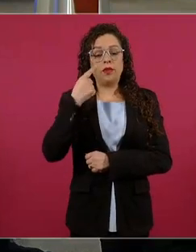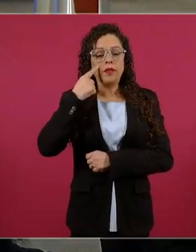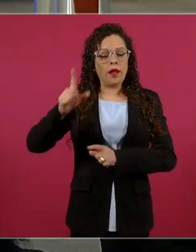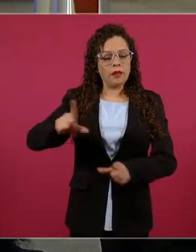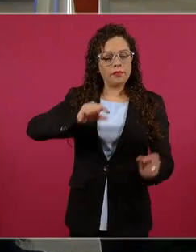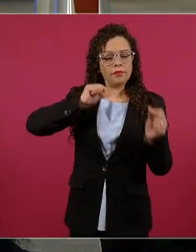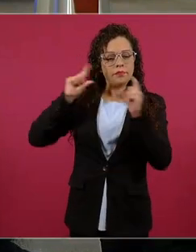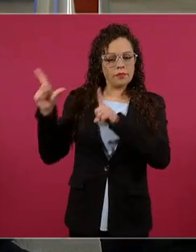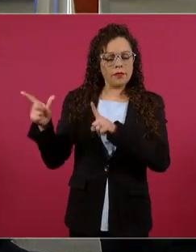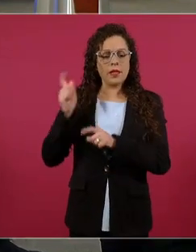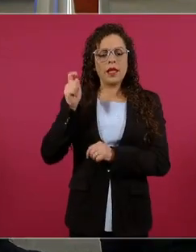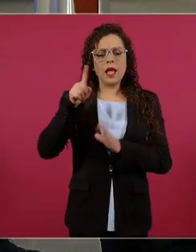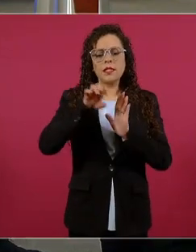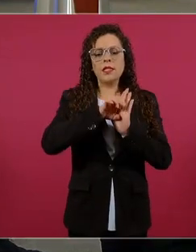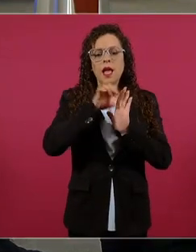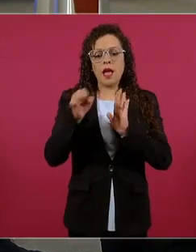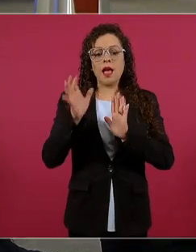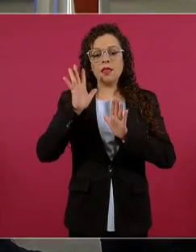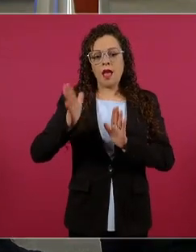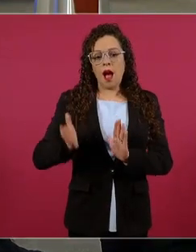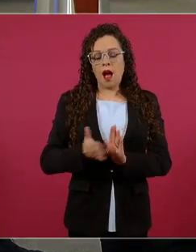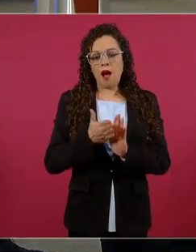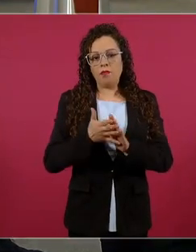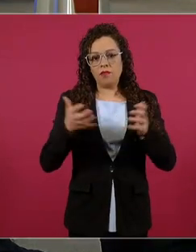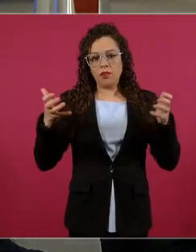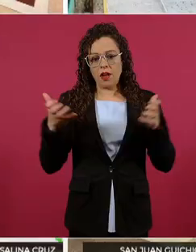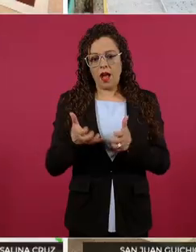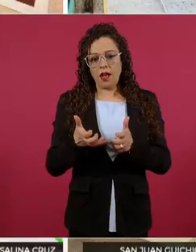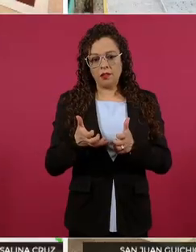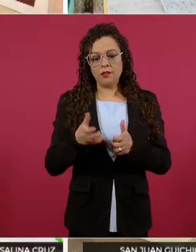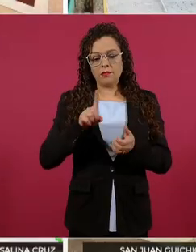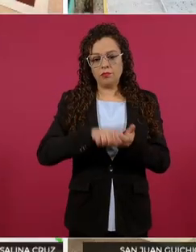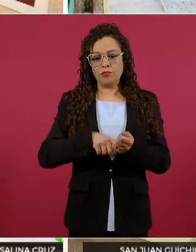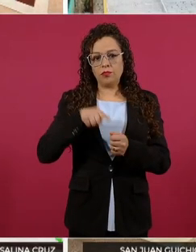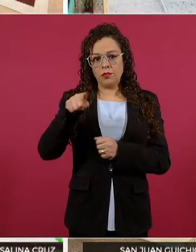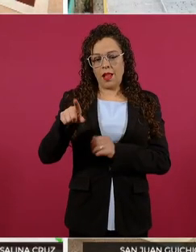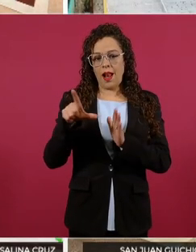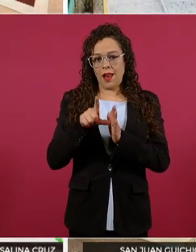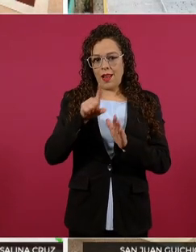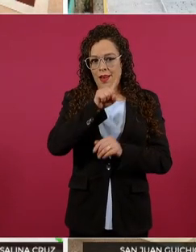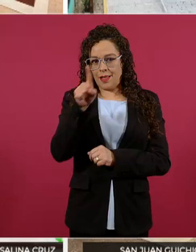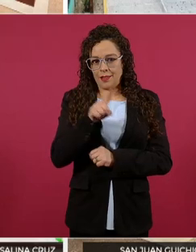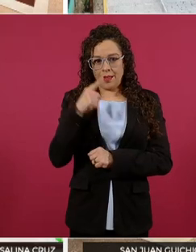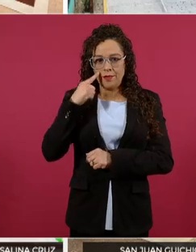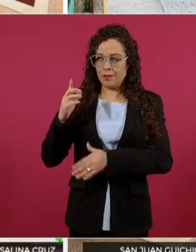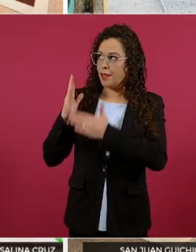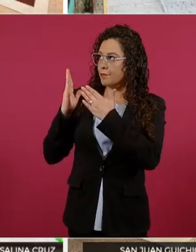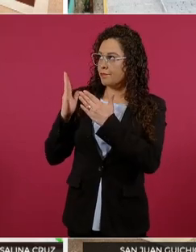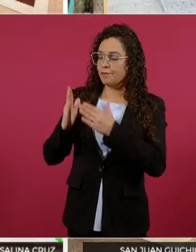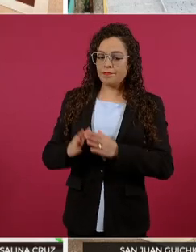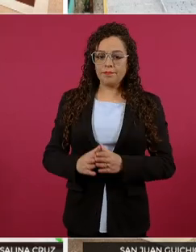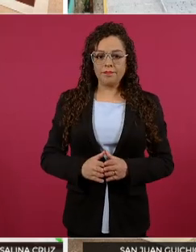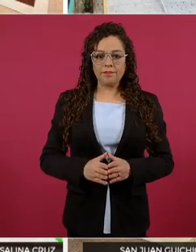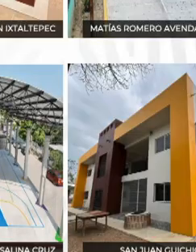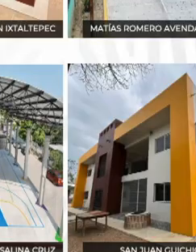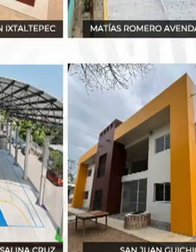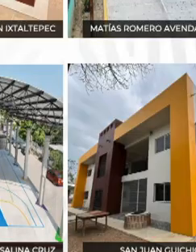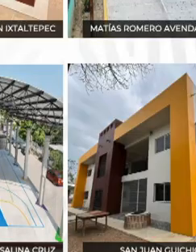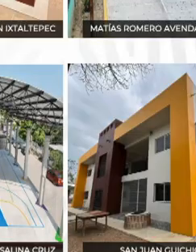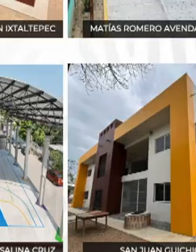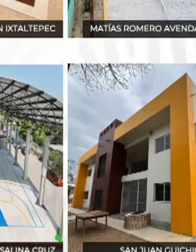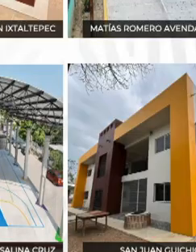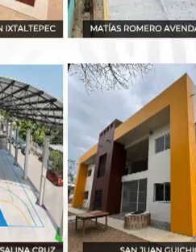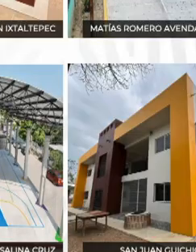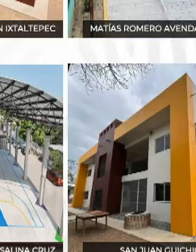ver los ejemplos de lo que se realizó a lo largo de la línea Z, tanto en vivienda en conjunto, que es